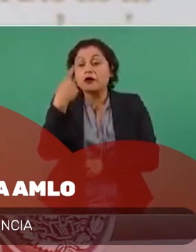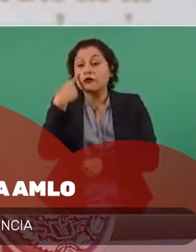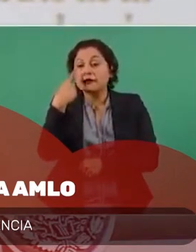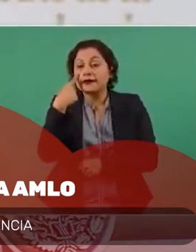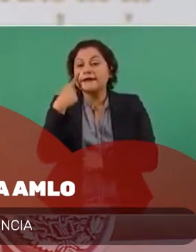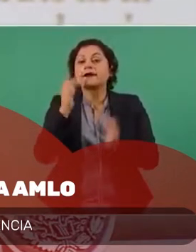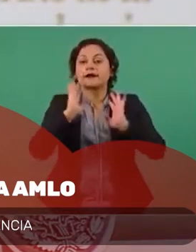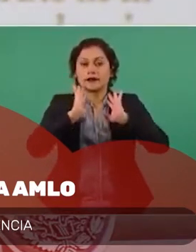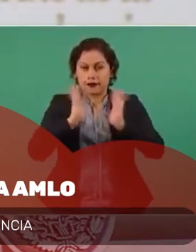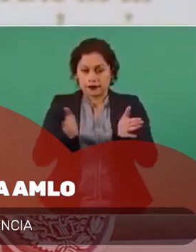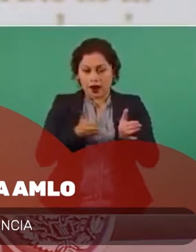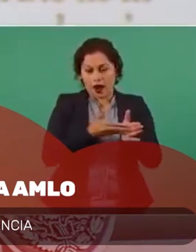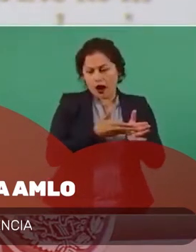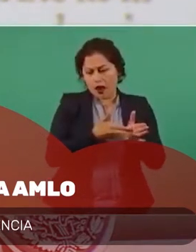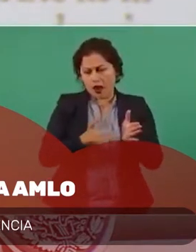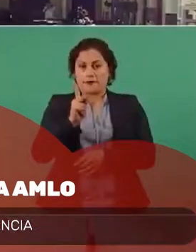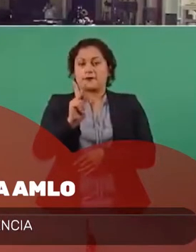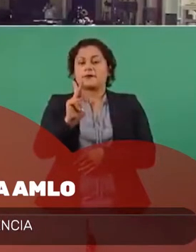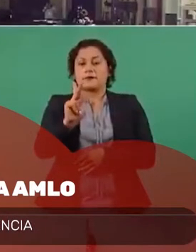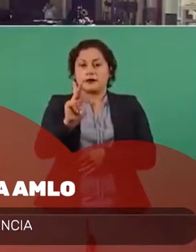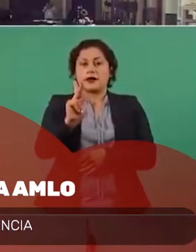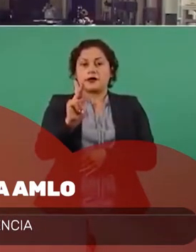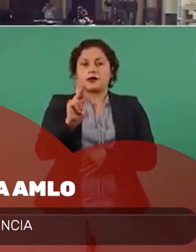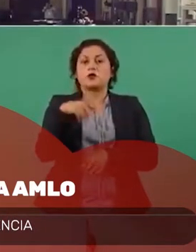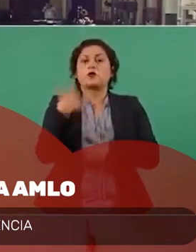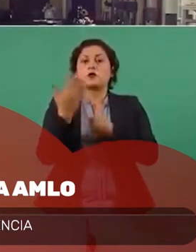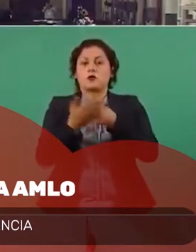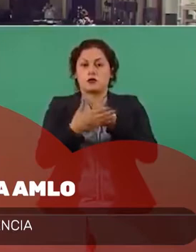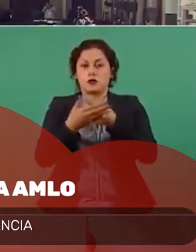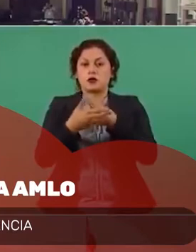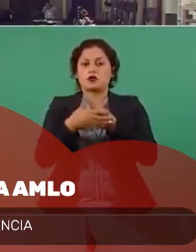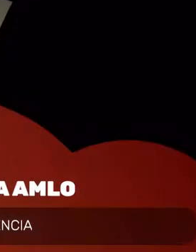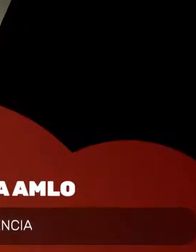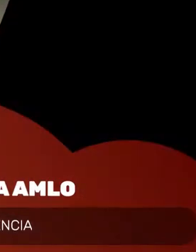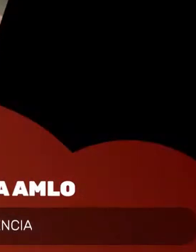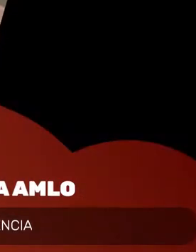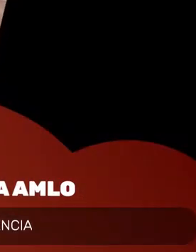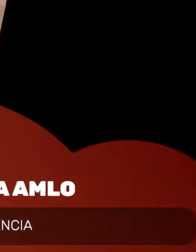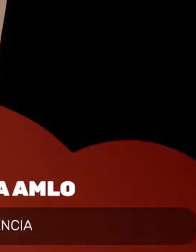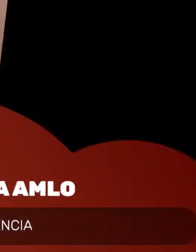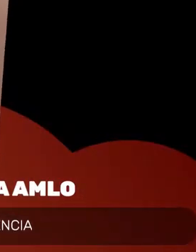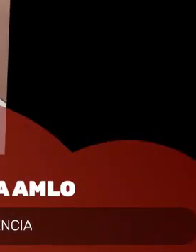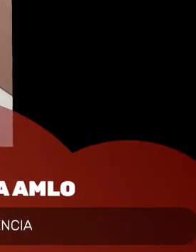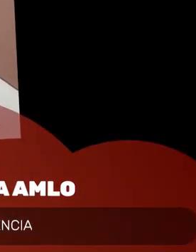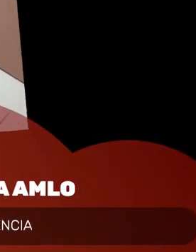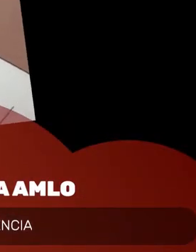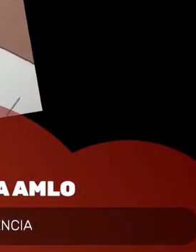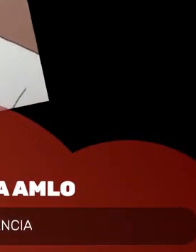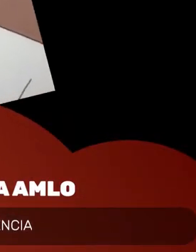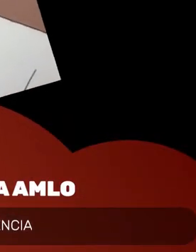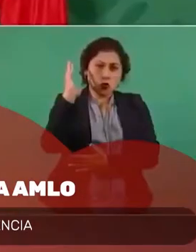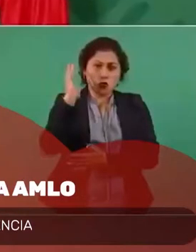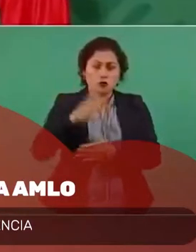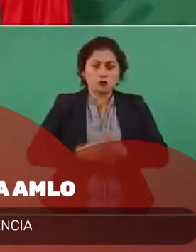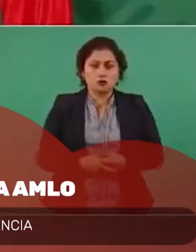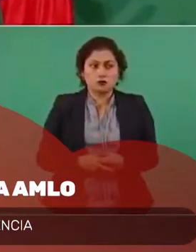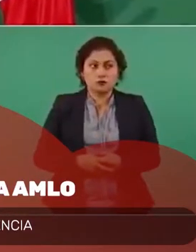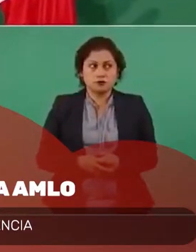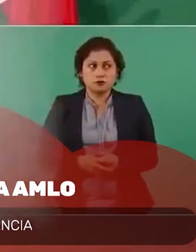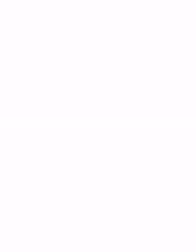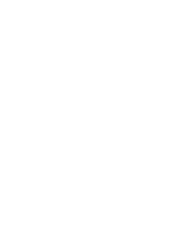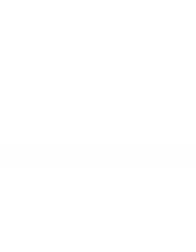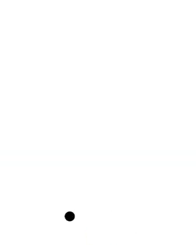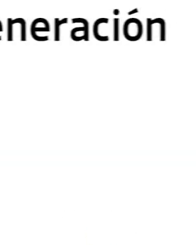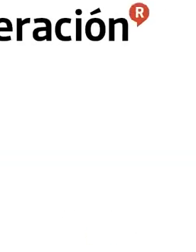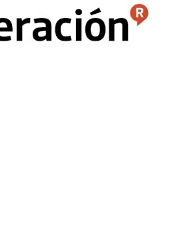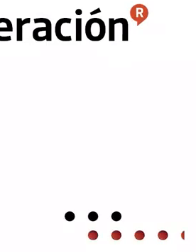la hiperpresidencia con la cultura priista que gobernó el país por más de 80 años. Ahora resulta que López Obrador es igual que el PRI. ¿Tú qué opinas? Cuéntanos